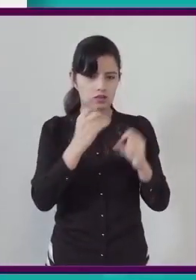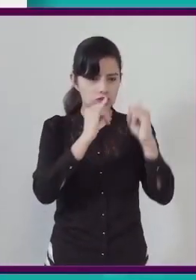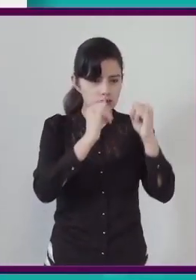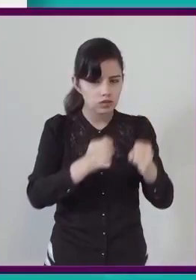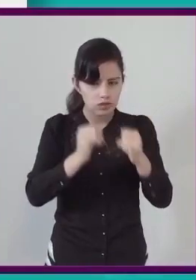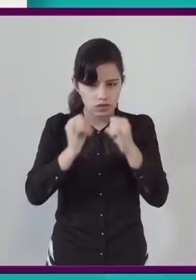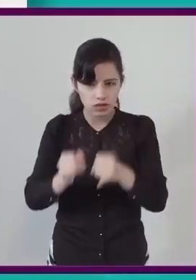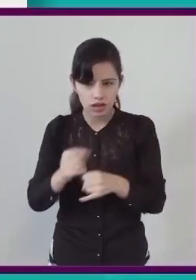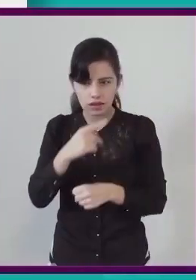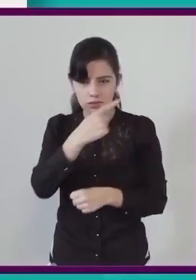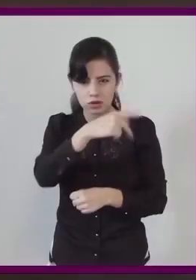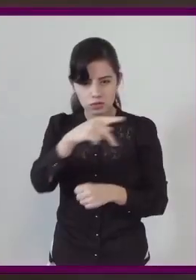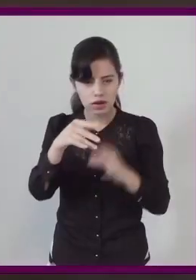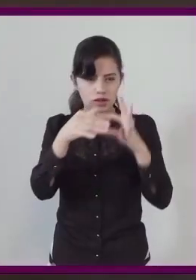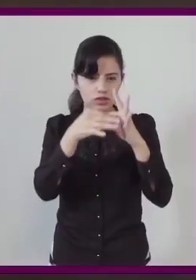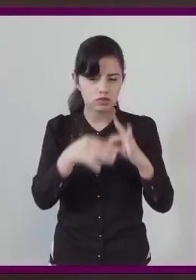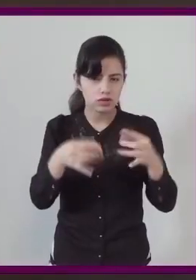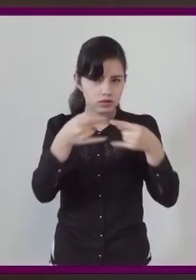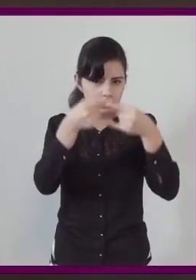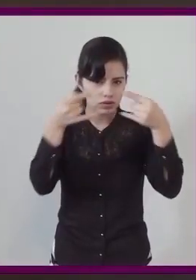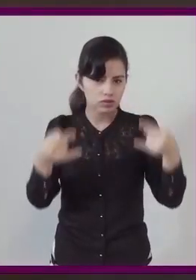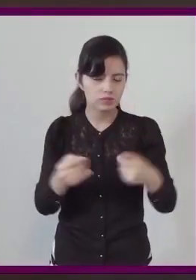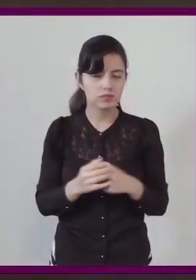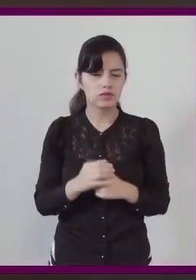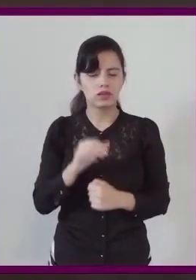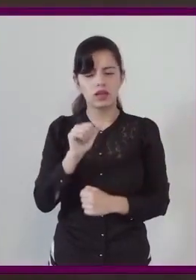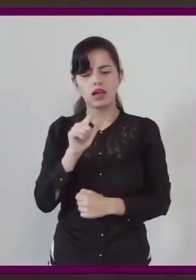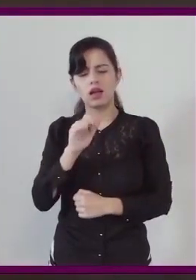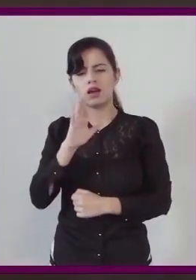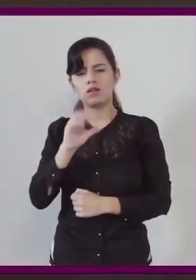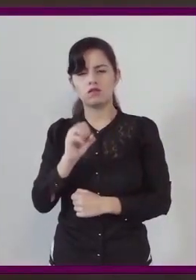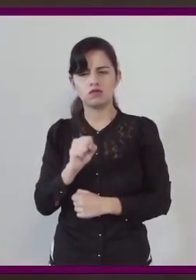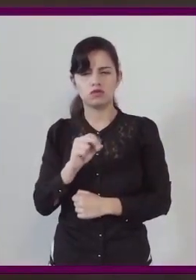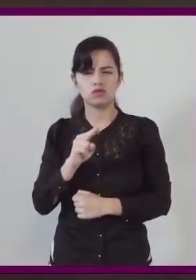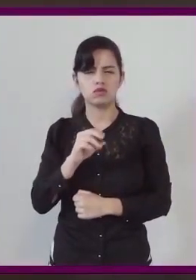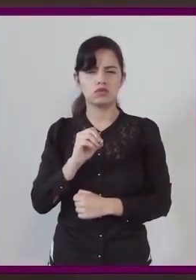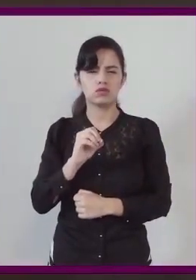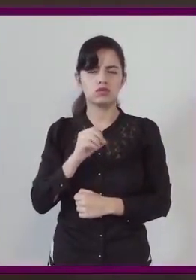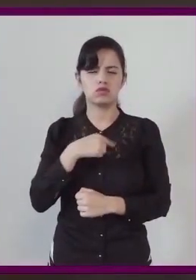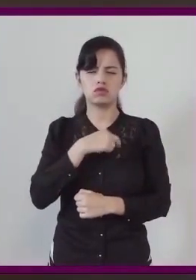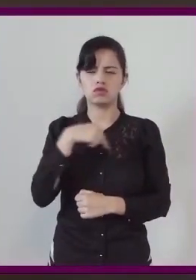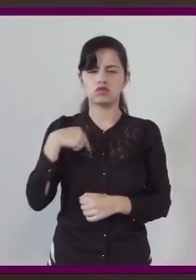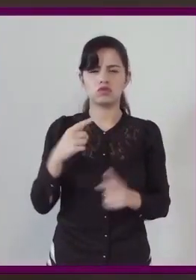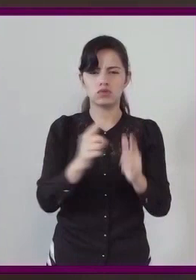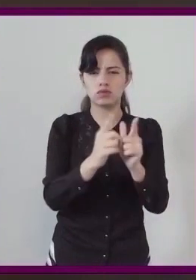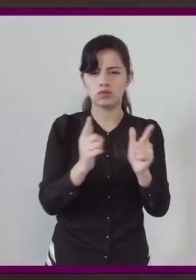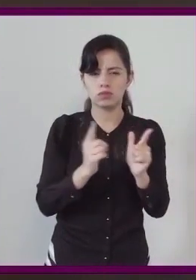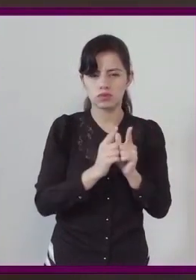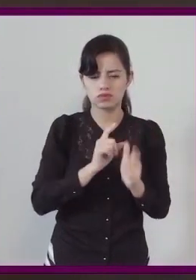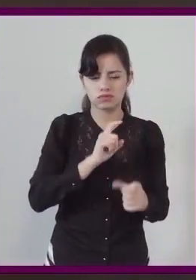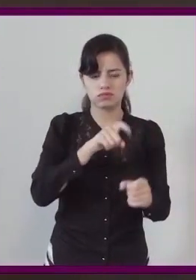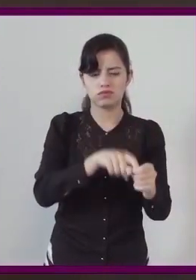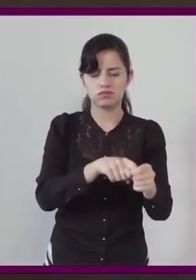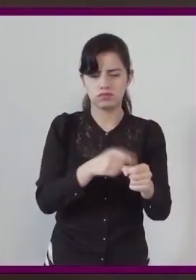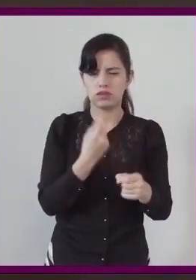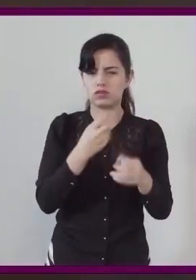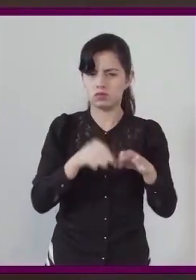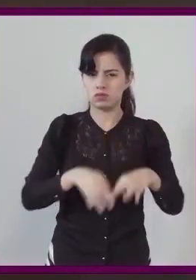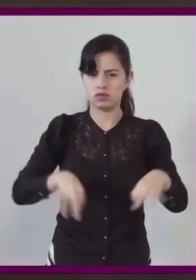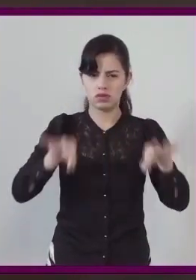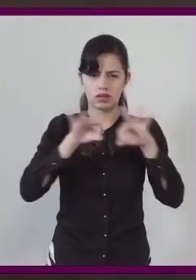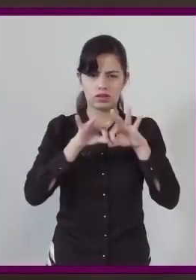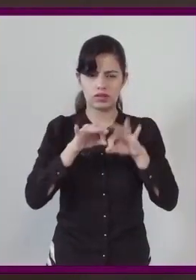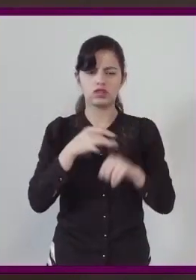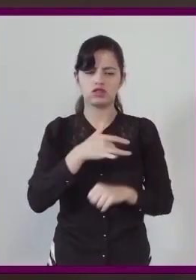desde la narrativa. Alfonso, ¿cómo pertenecer a un grupo nos hace parte de algo mayor que nosotros? ¿Y por qué es importante